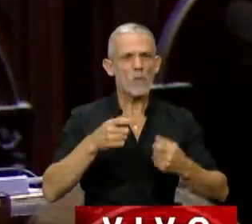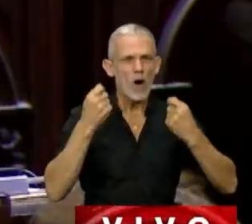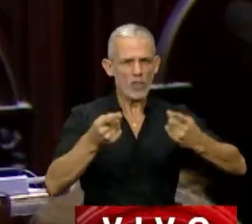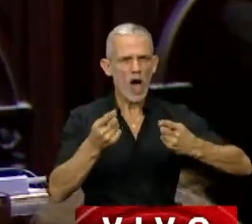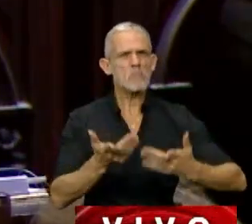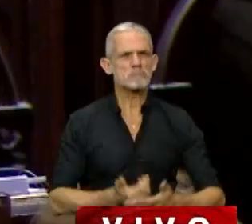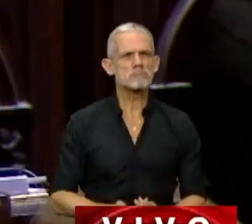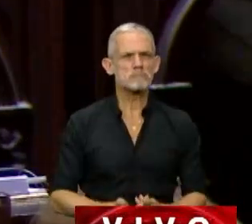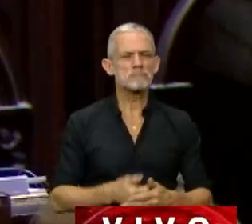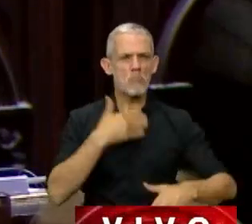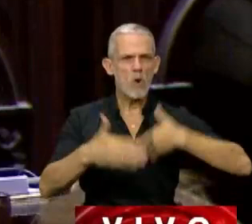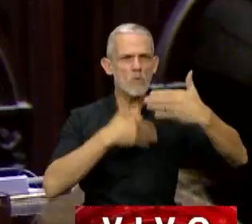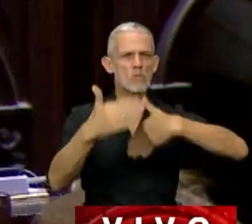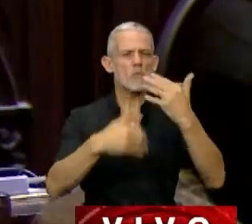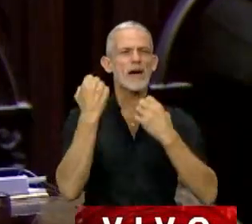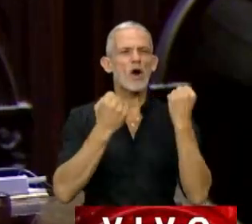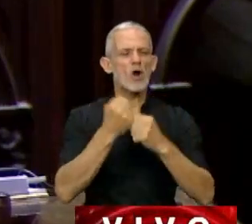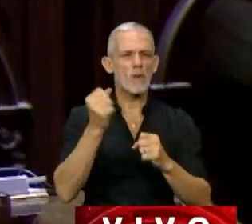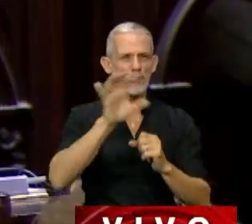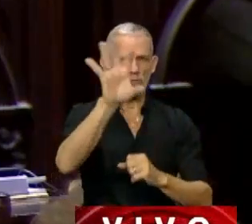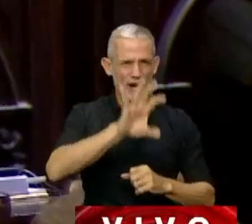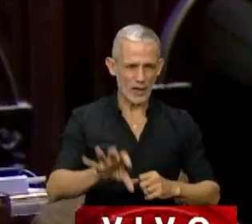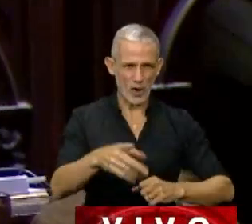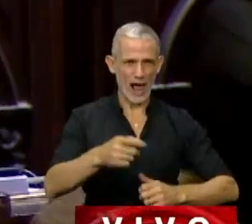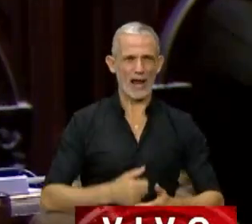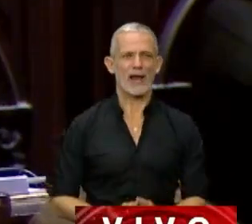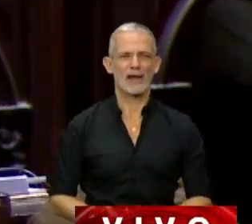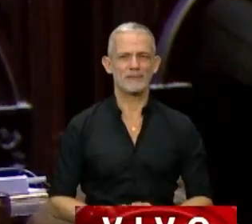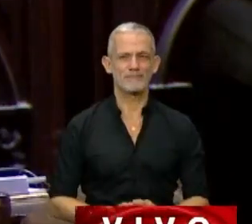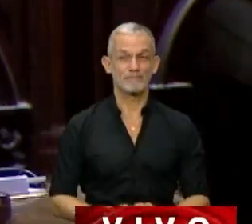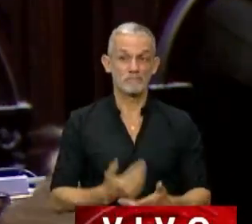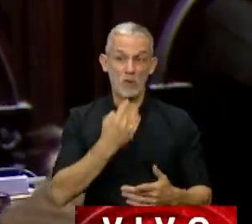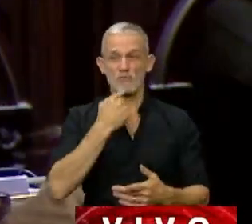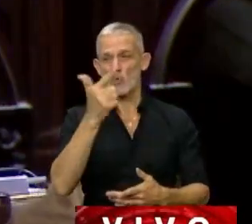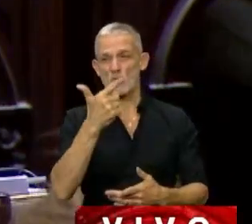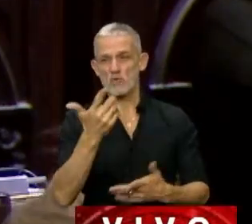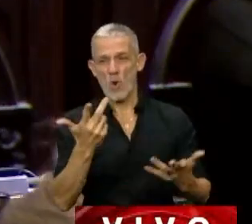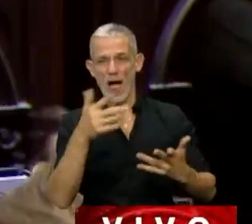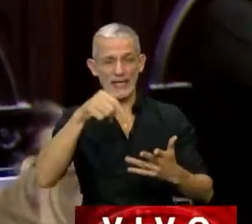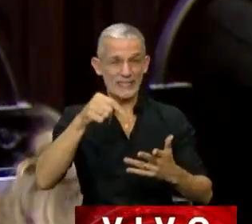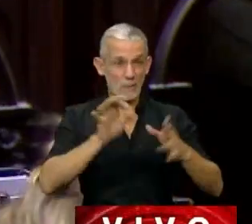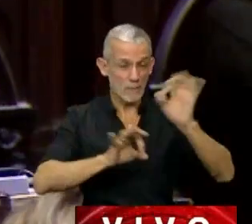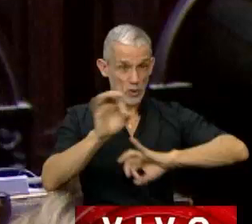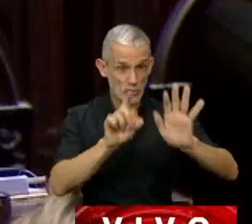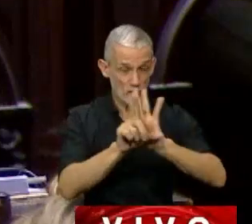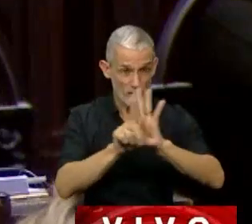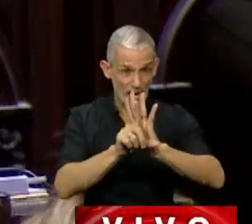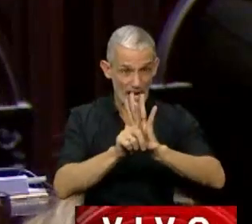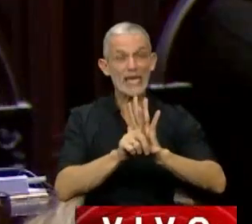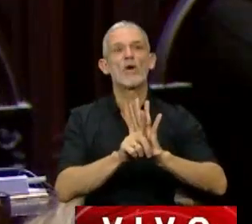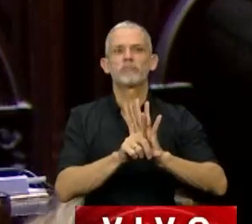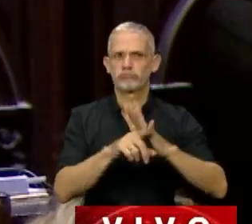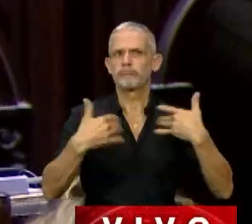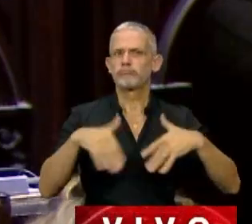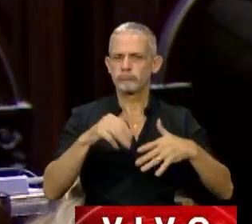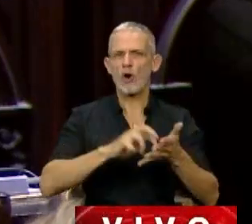potencia evidentemente el desarrollo local y regional. Sin duda, este proyecto, presidente, es